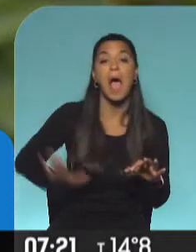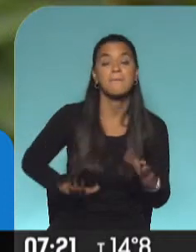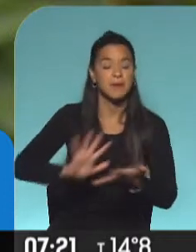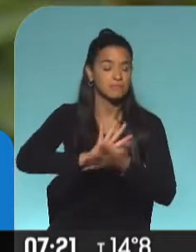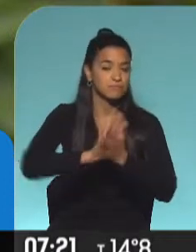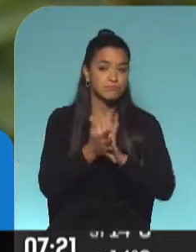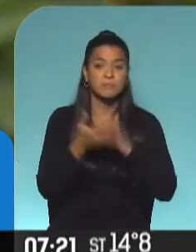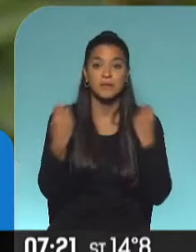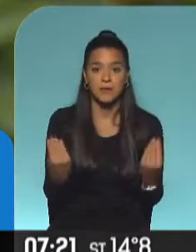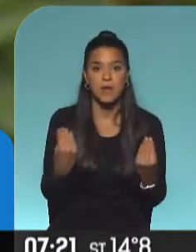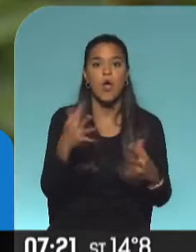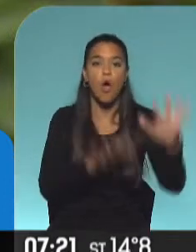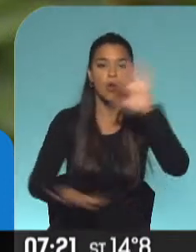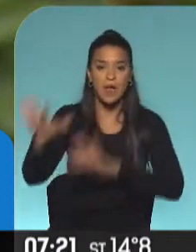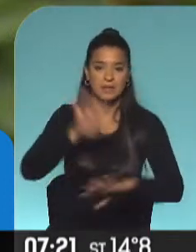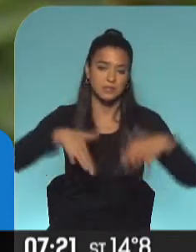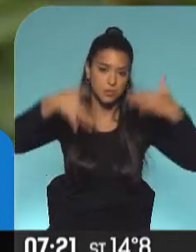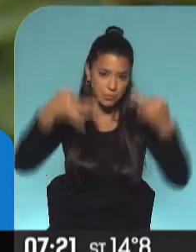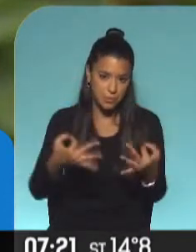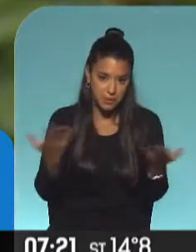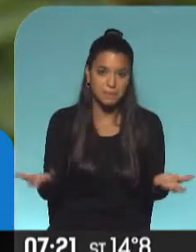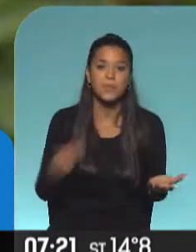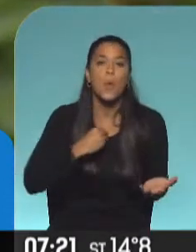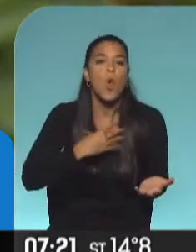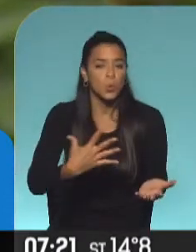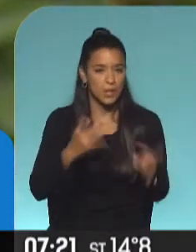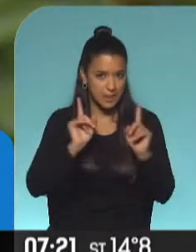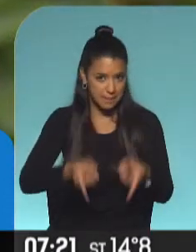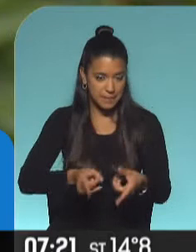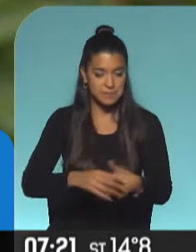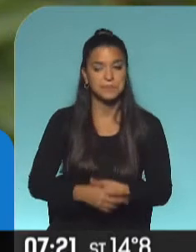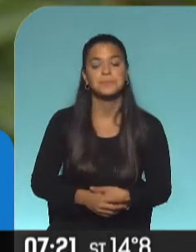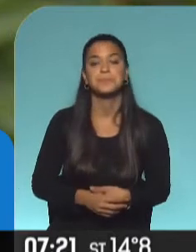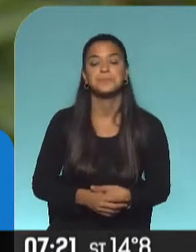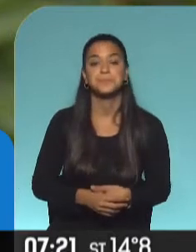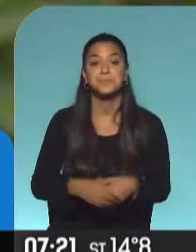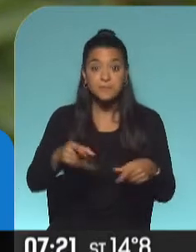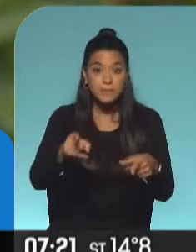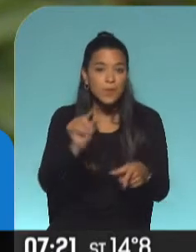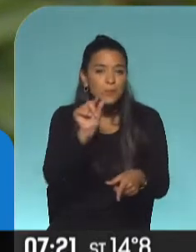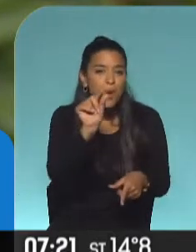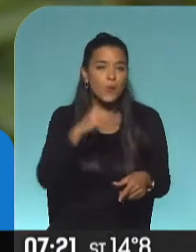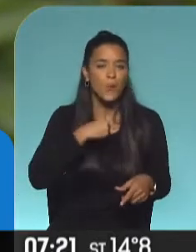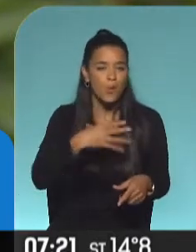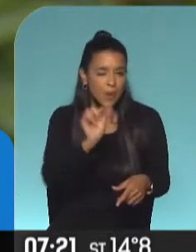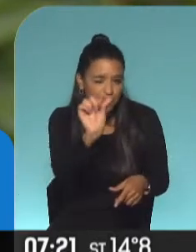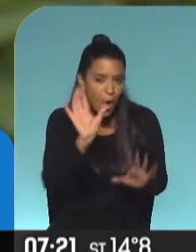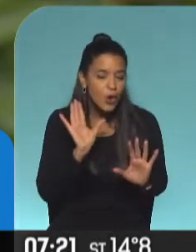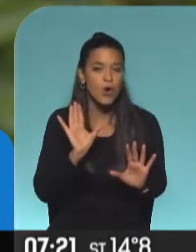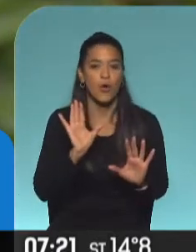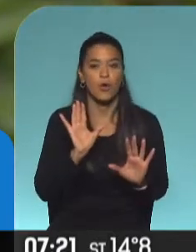argentina es un poco de organización y un poquito de voluntad ese poquito de voluntad